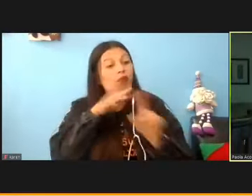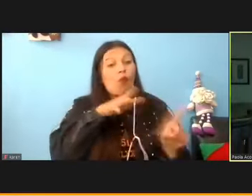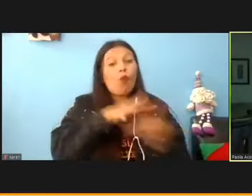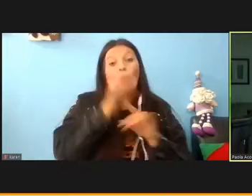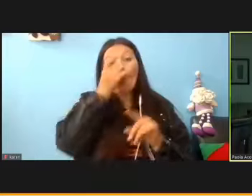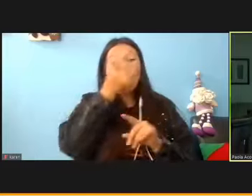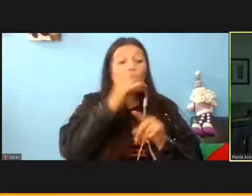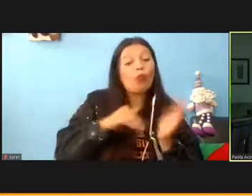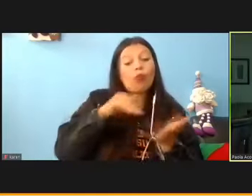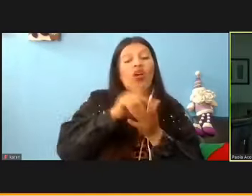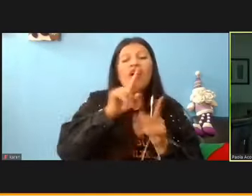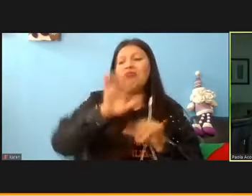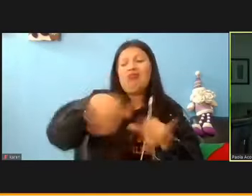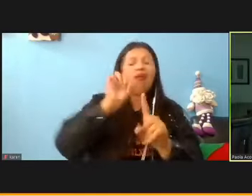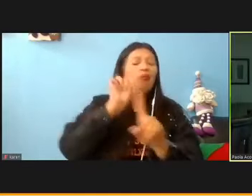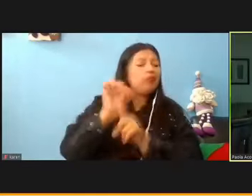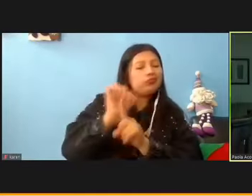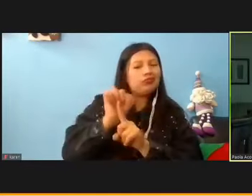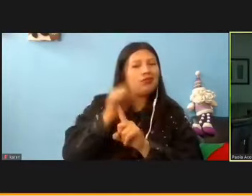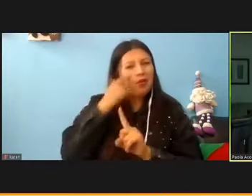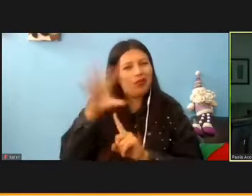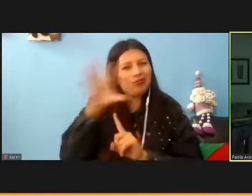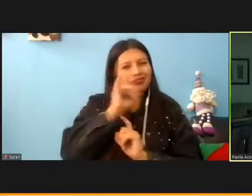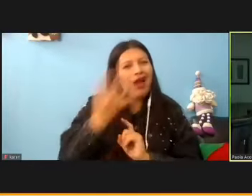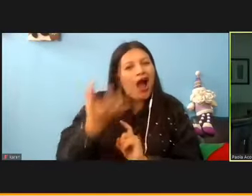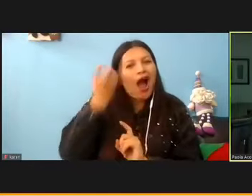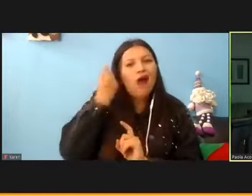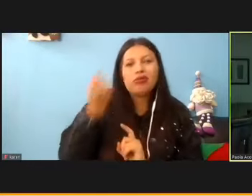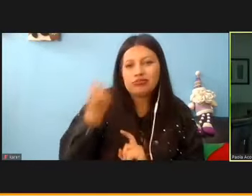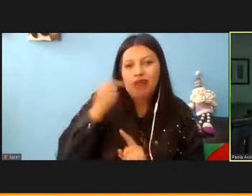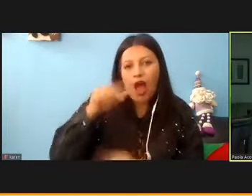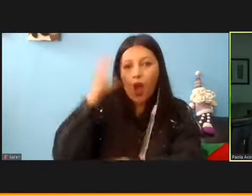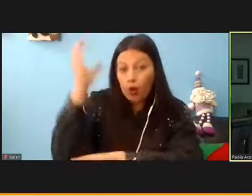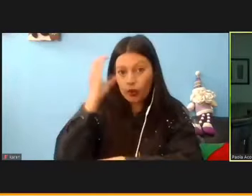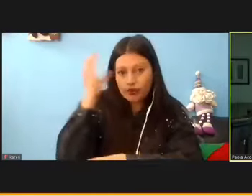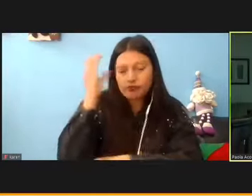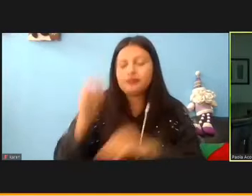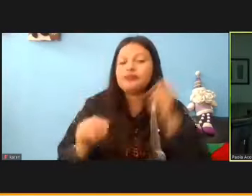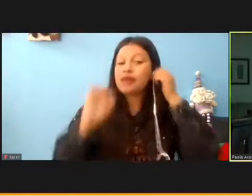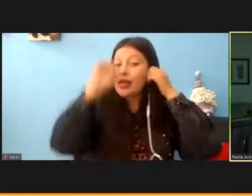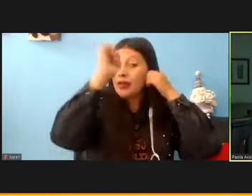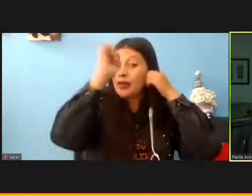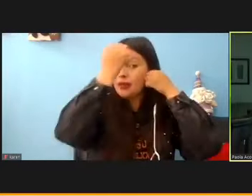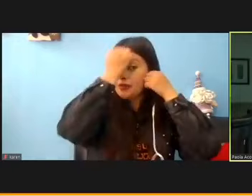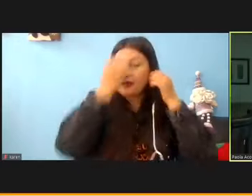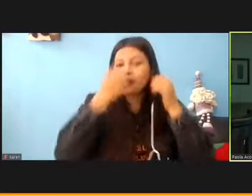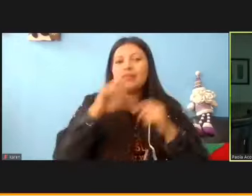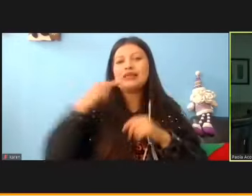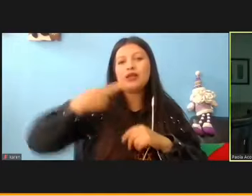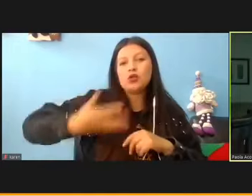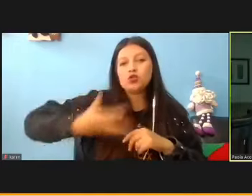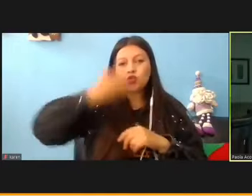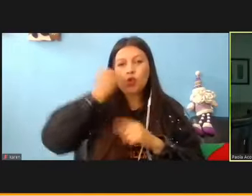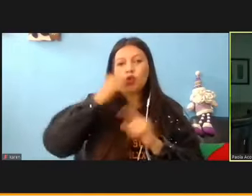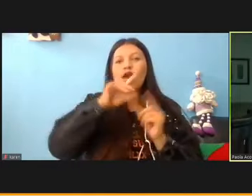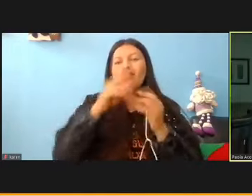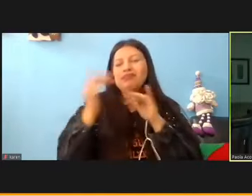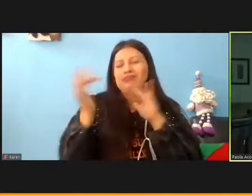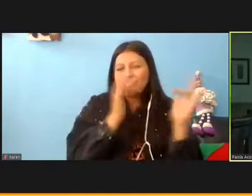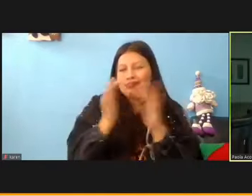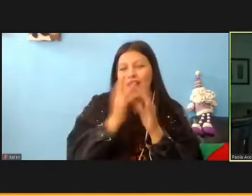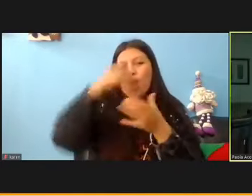como negacionista del pasado reciente en Colombia, especialmente en la historia del conflicto